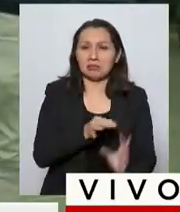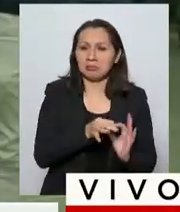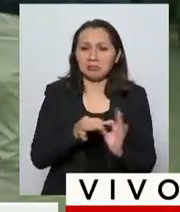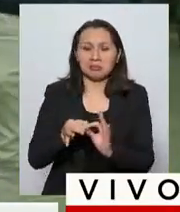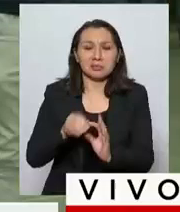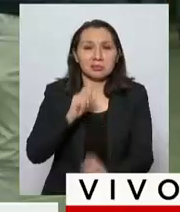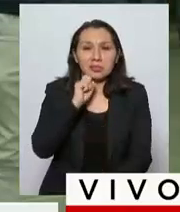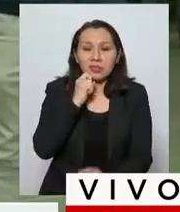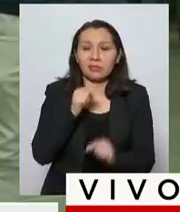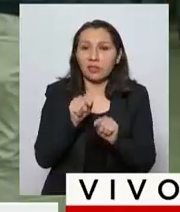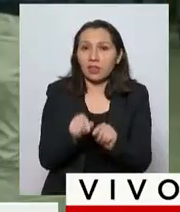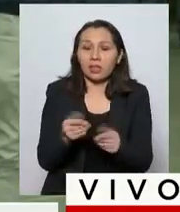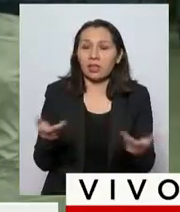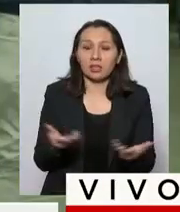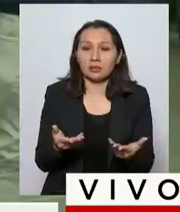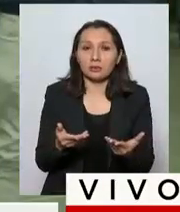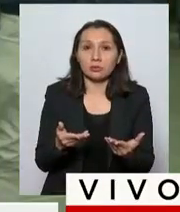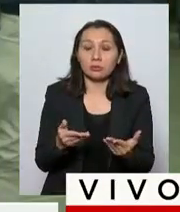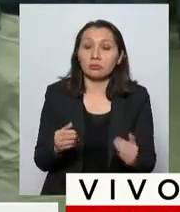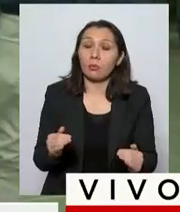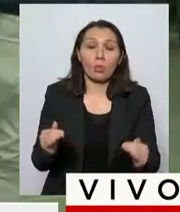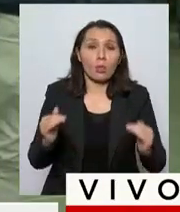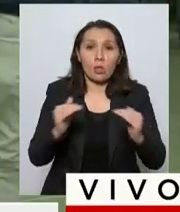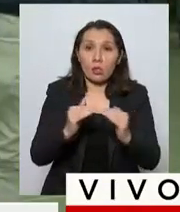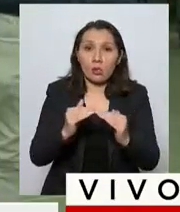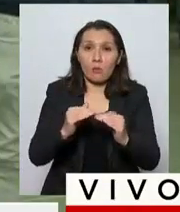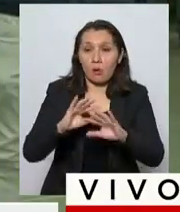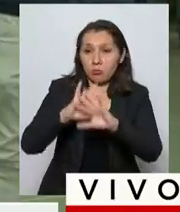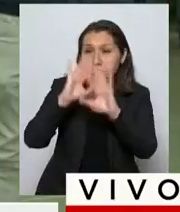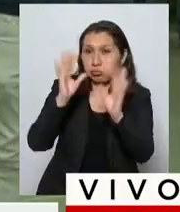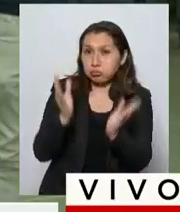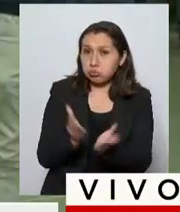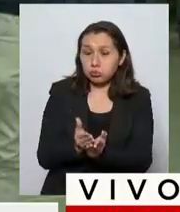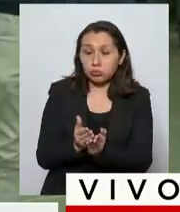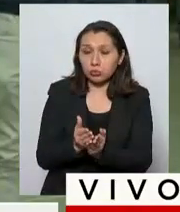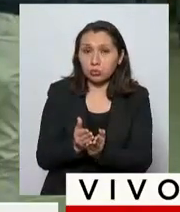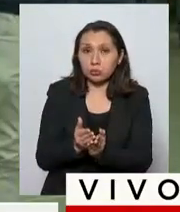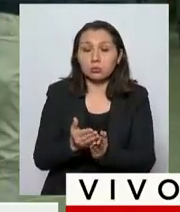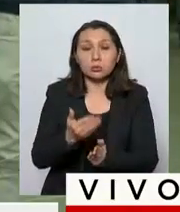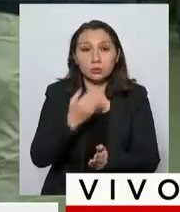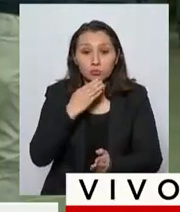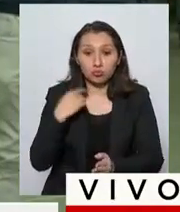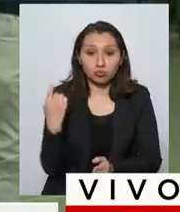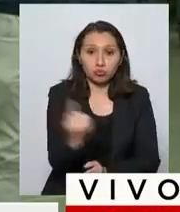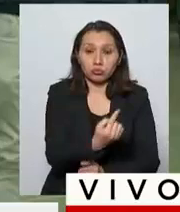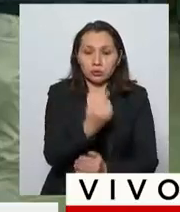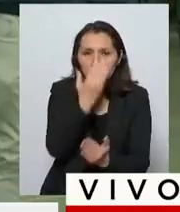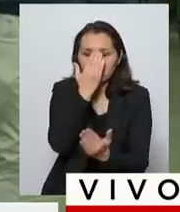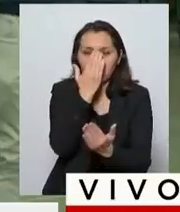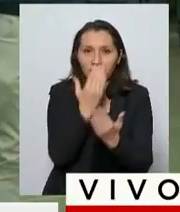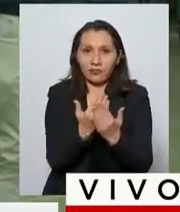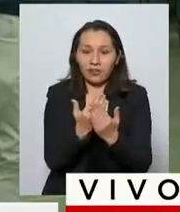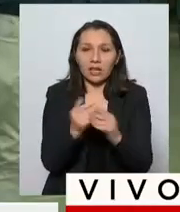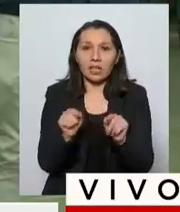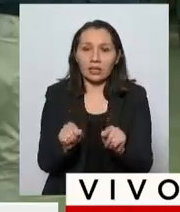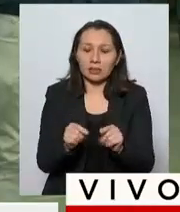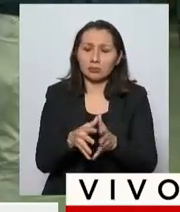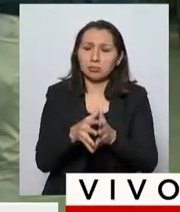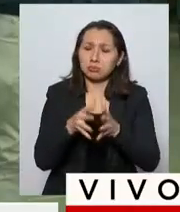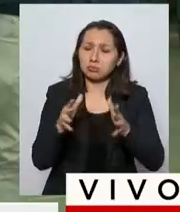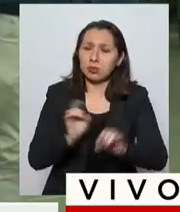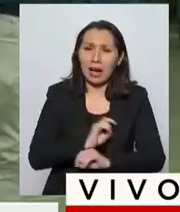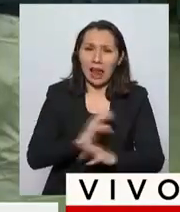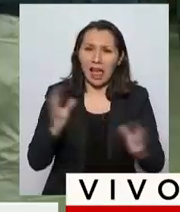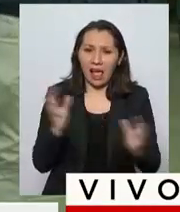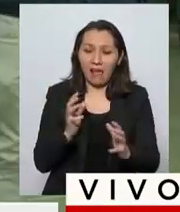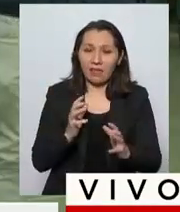significa todo esto? Que al igual que en el mundo entero, estamos enfrentando la más